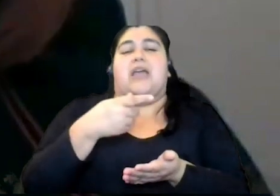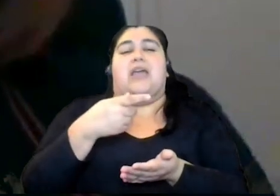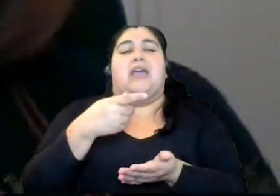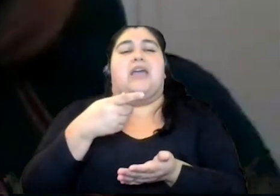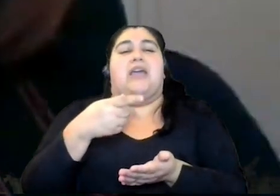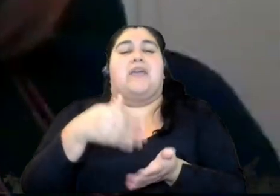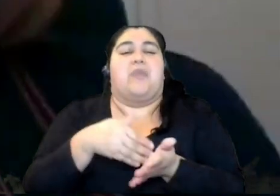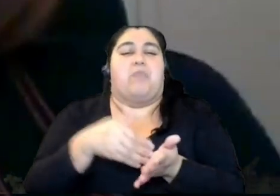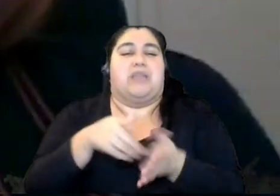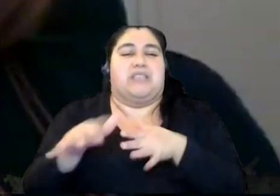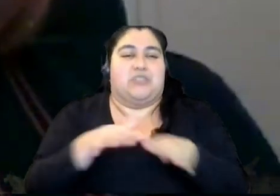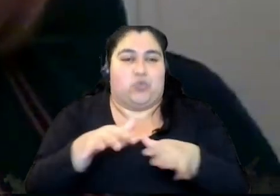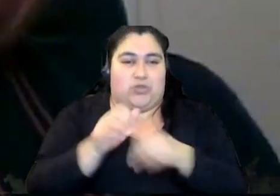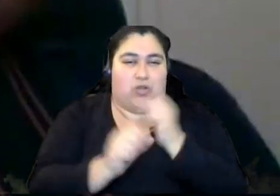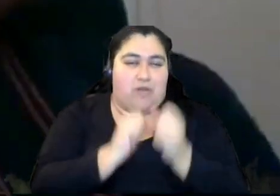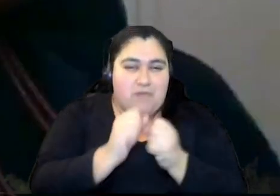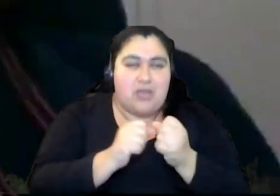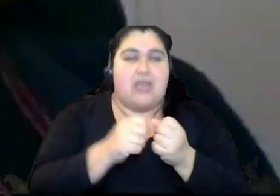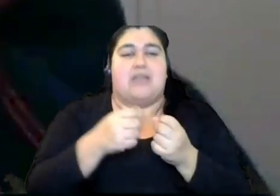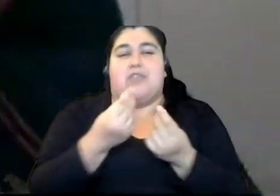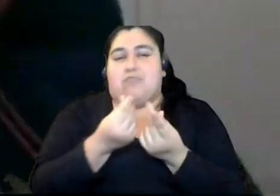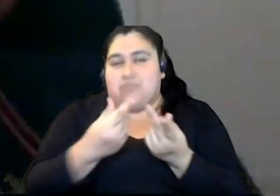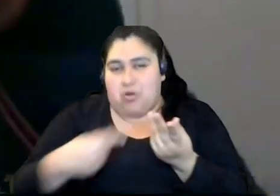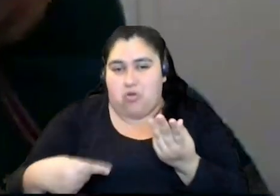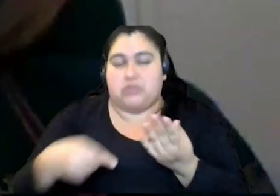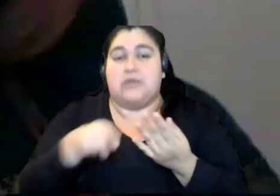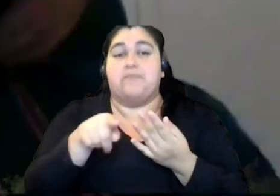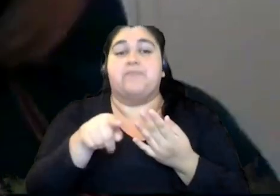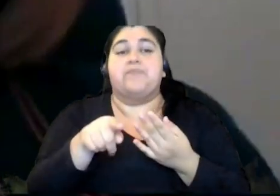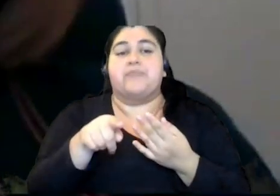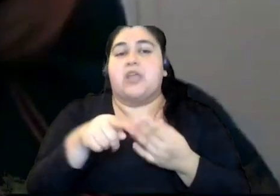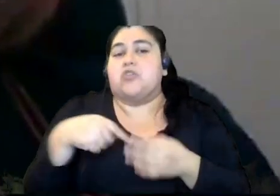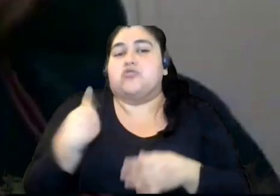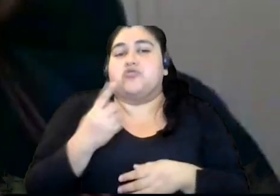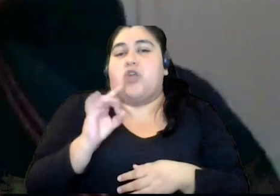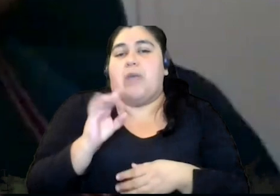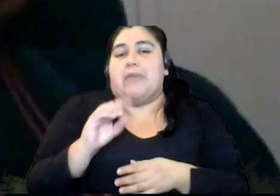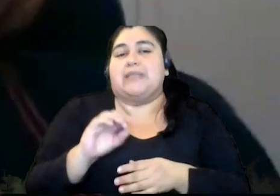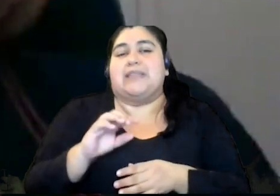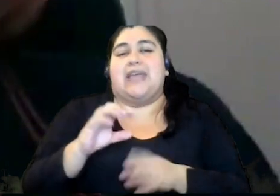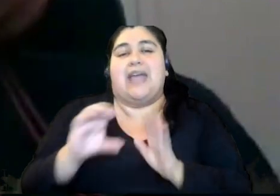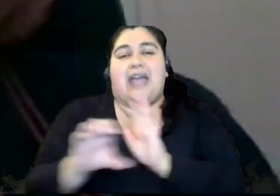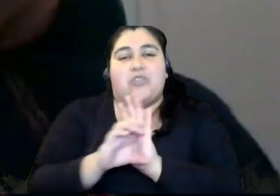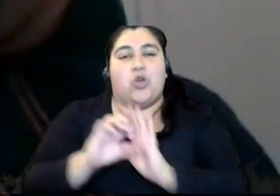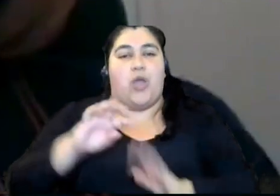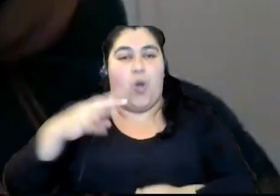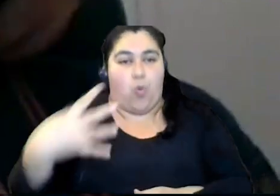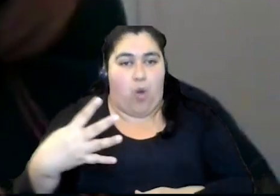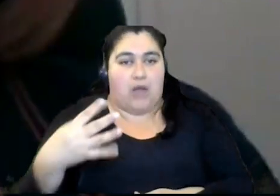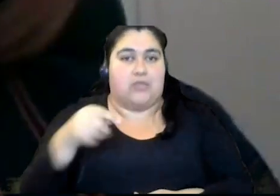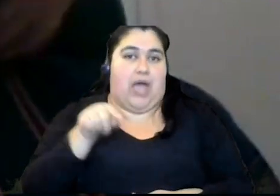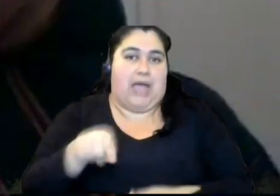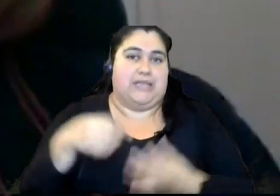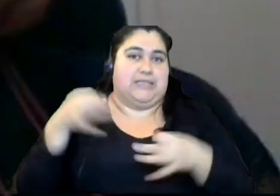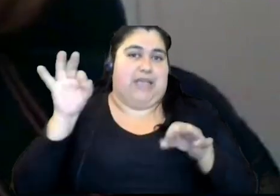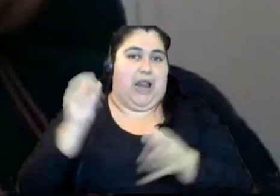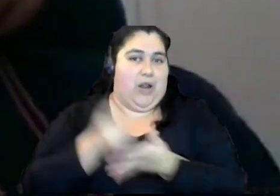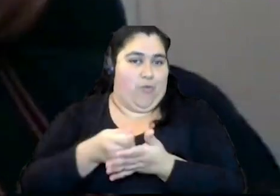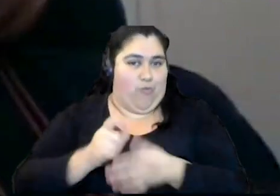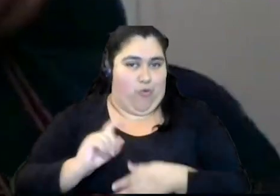empresaria. Si no se da esa circunstancia, únicamente tributamos cuarta, somos los liberados de esa